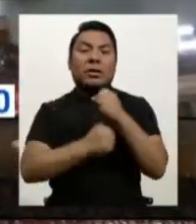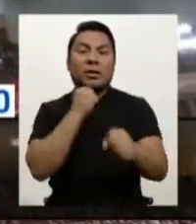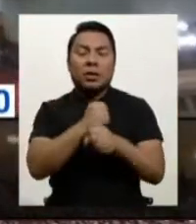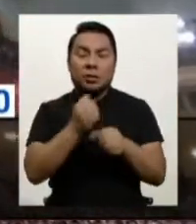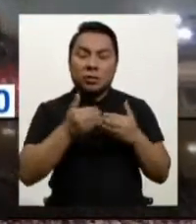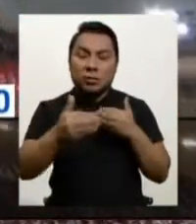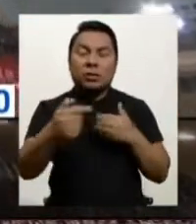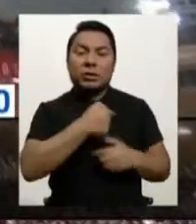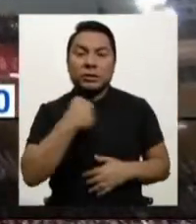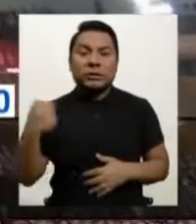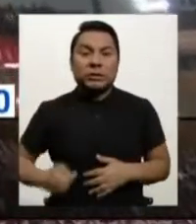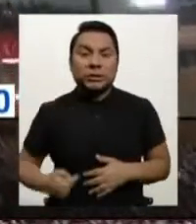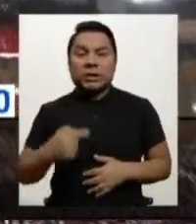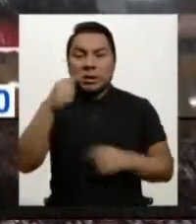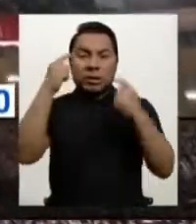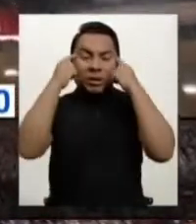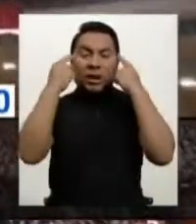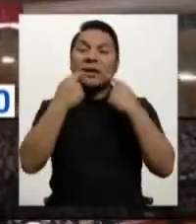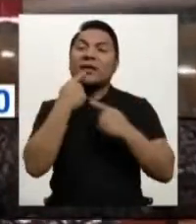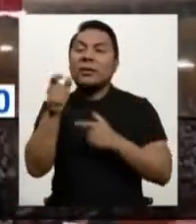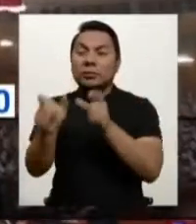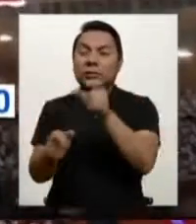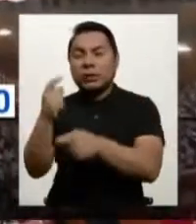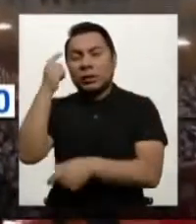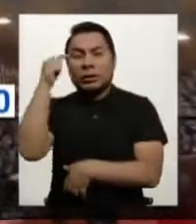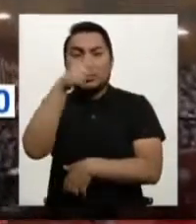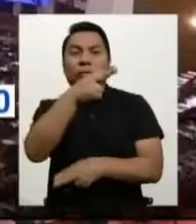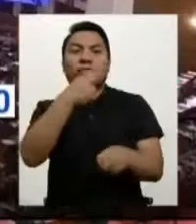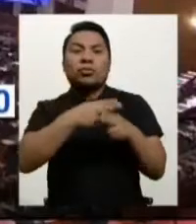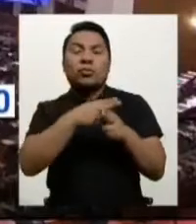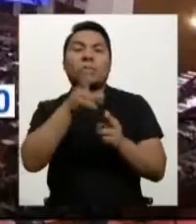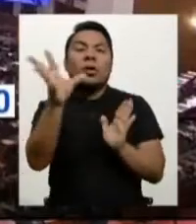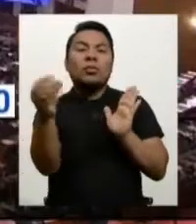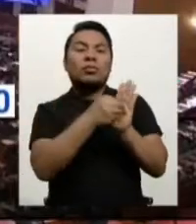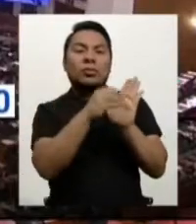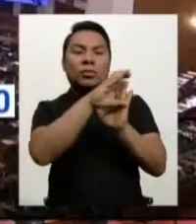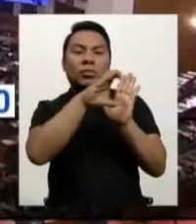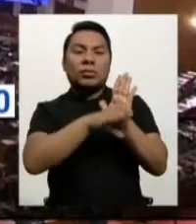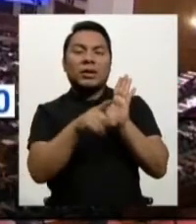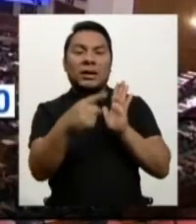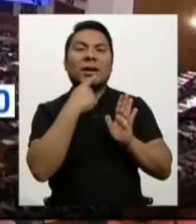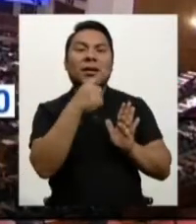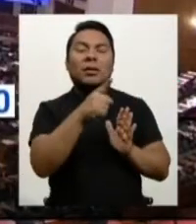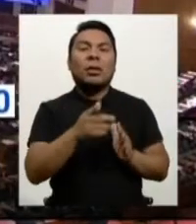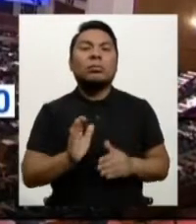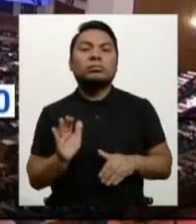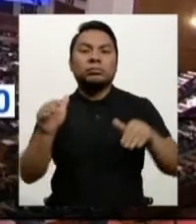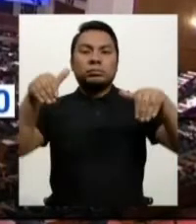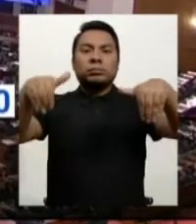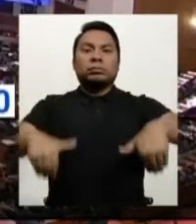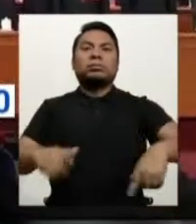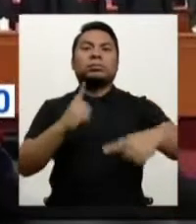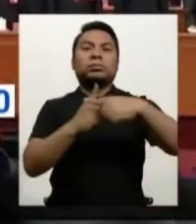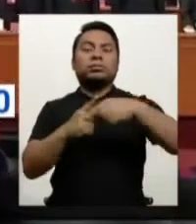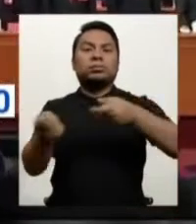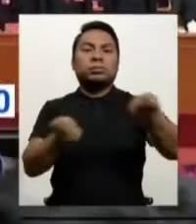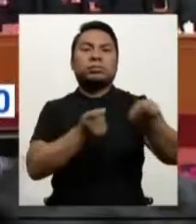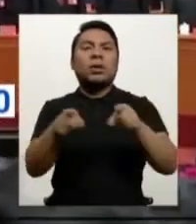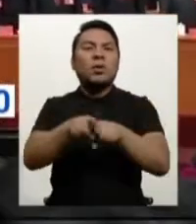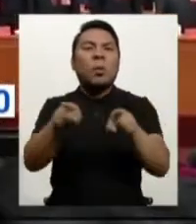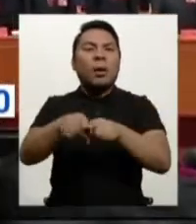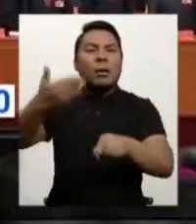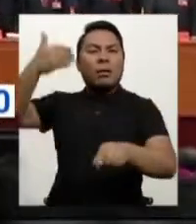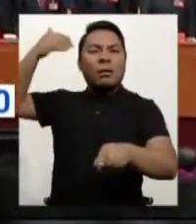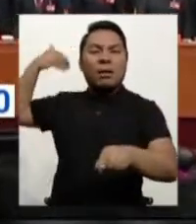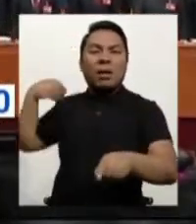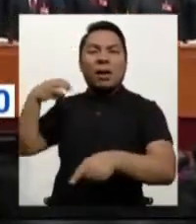de China, analistas aseguran que incluir su nombre en la constitución le da la categoría de timonel, como lo fue Mao Zedong, logrando